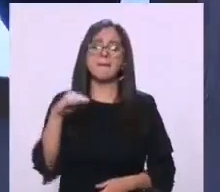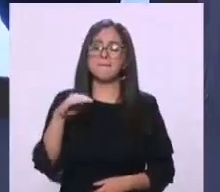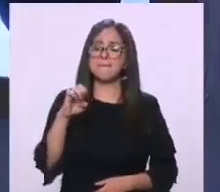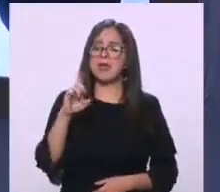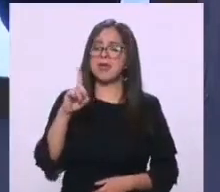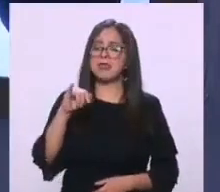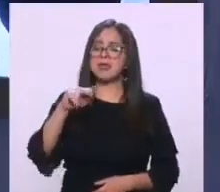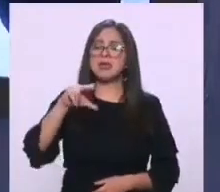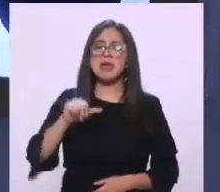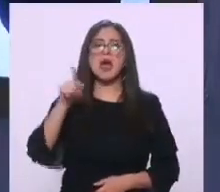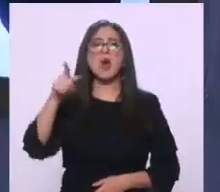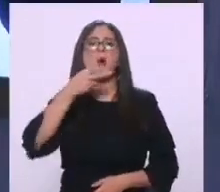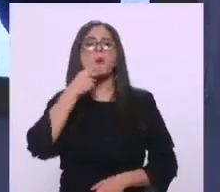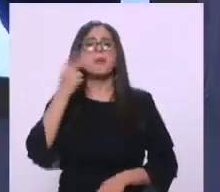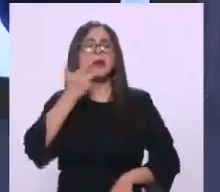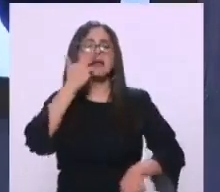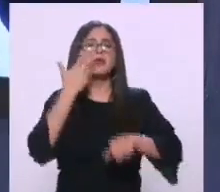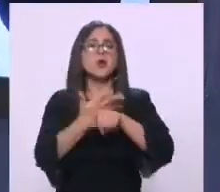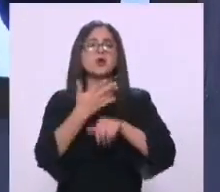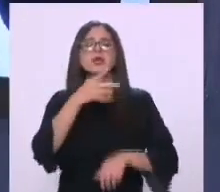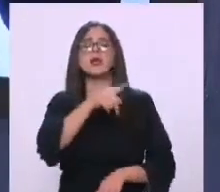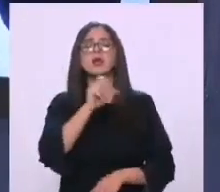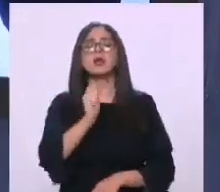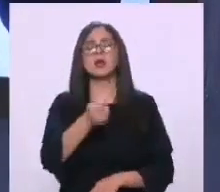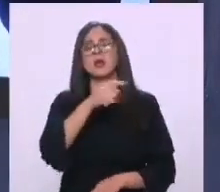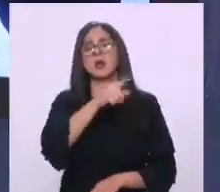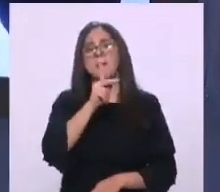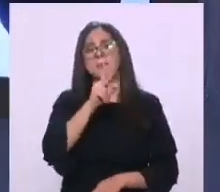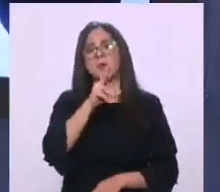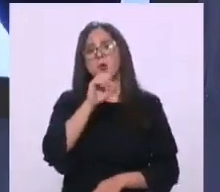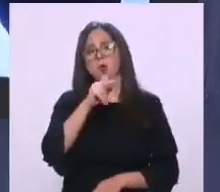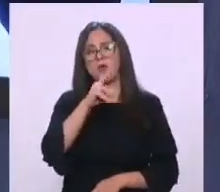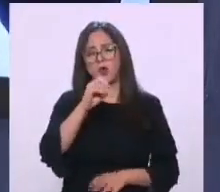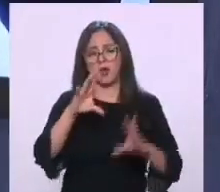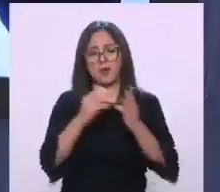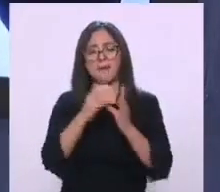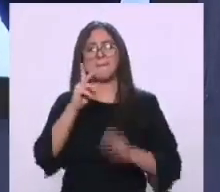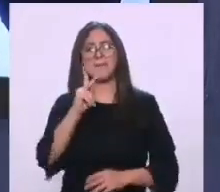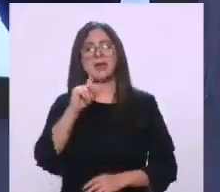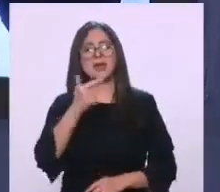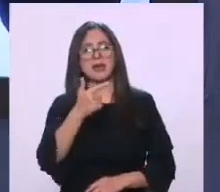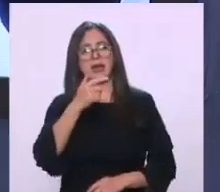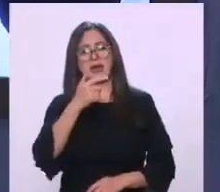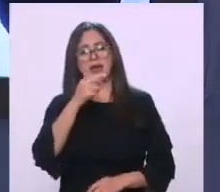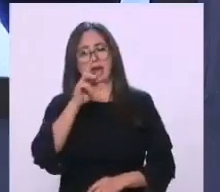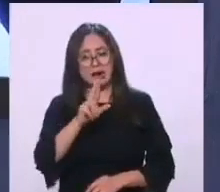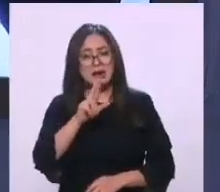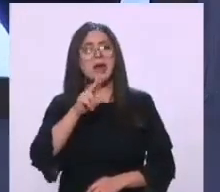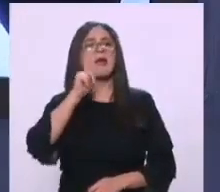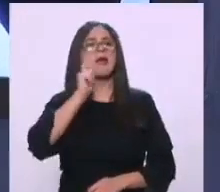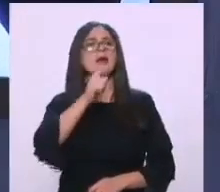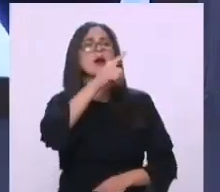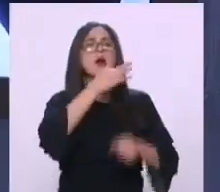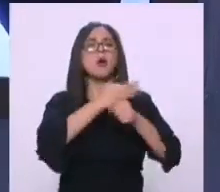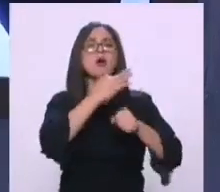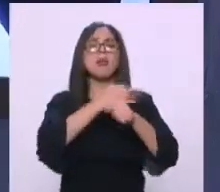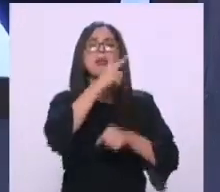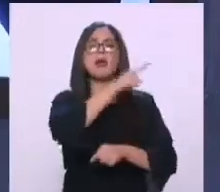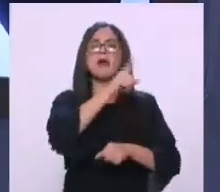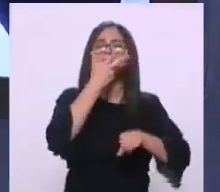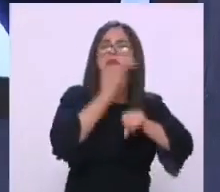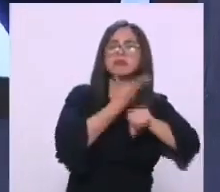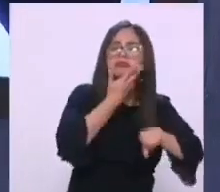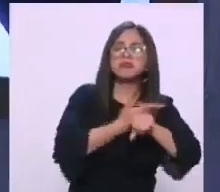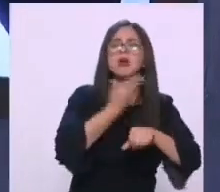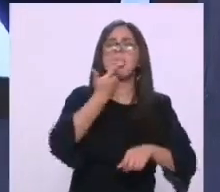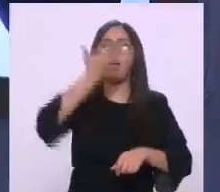general de la República en aquel entonces, pues tenía a elementos de esta dependencia tomando cursos en los Estados Unidos sobre seguimiento